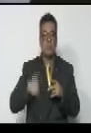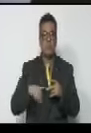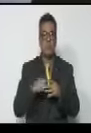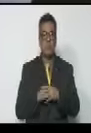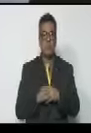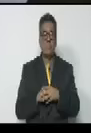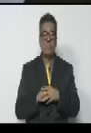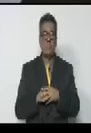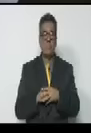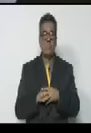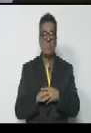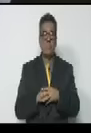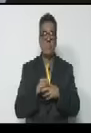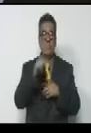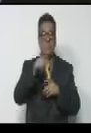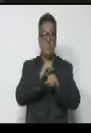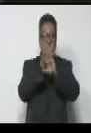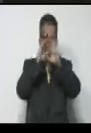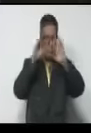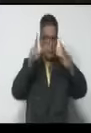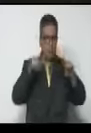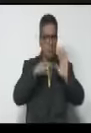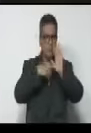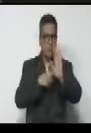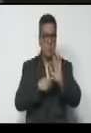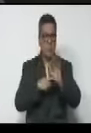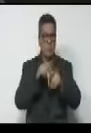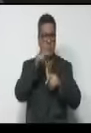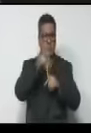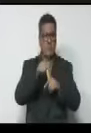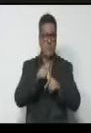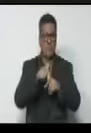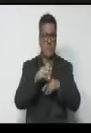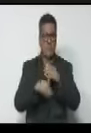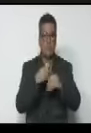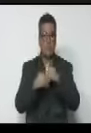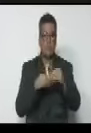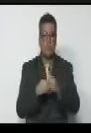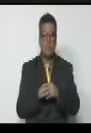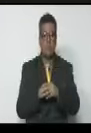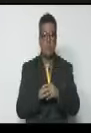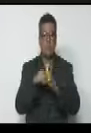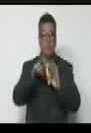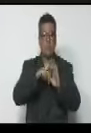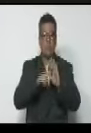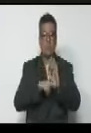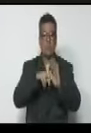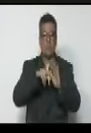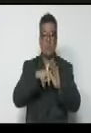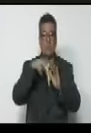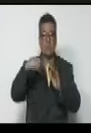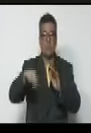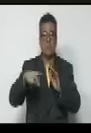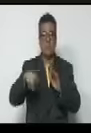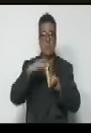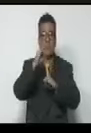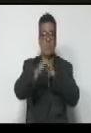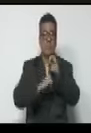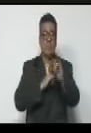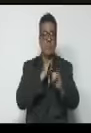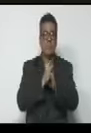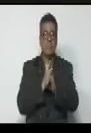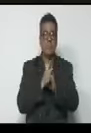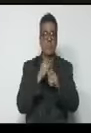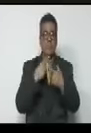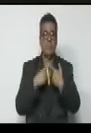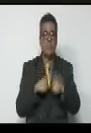Argentina, que deja clara evidencia la flagrante violación de las normas del derecho internacional.